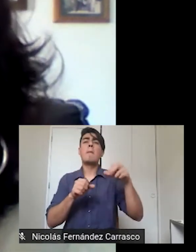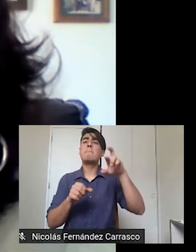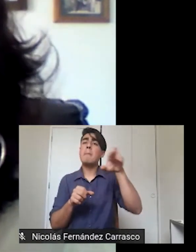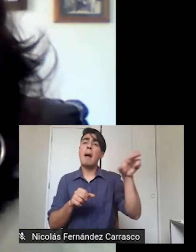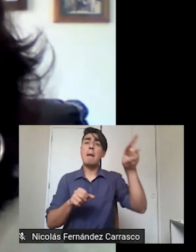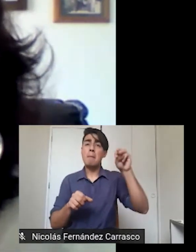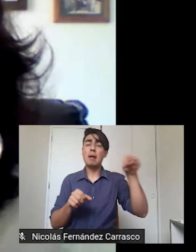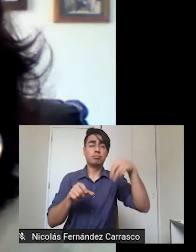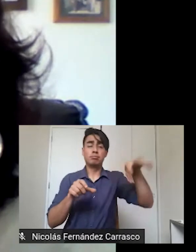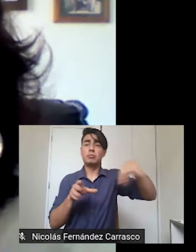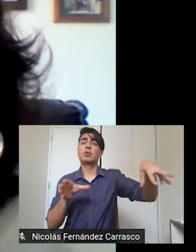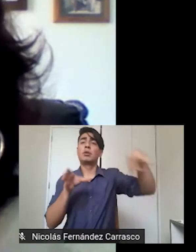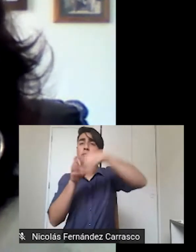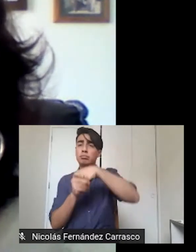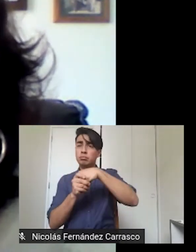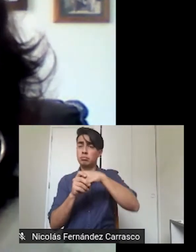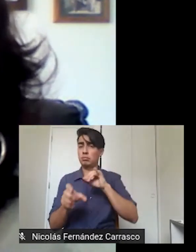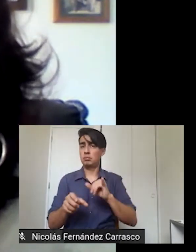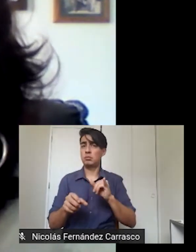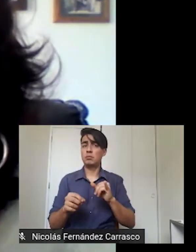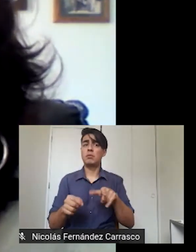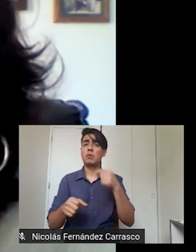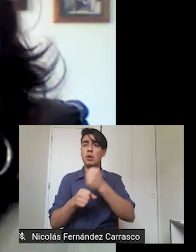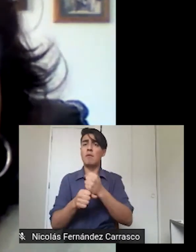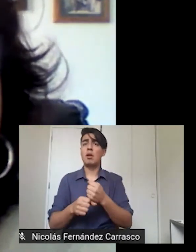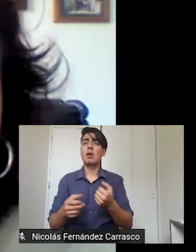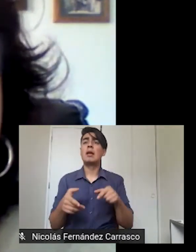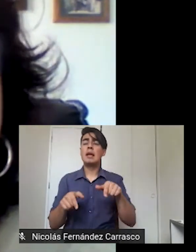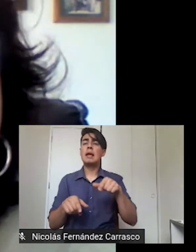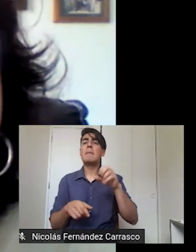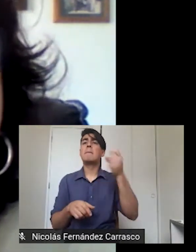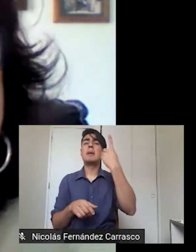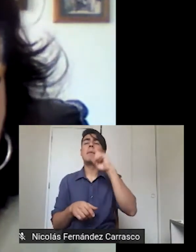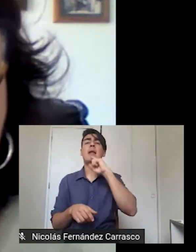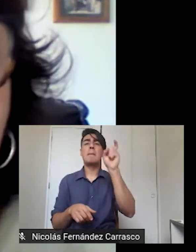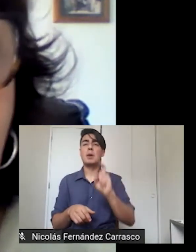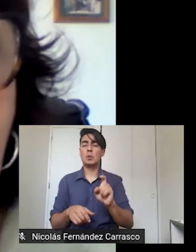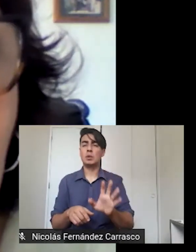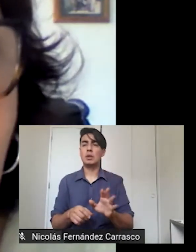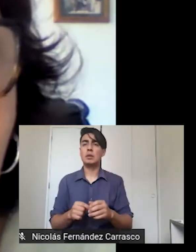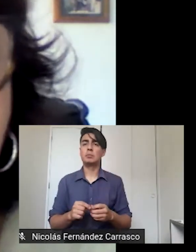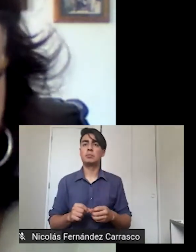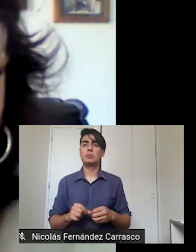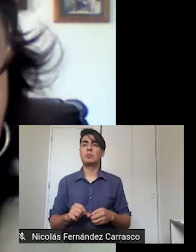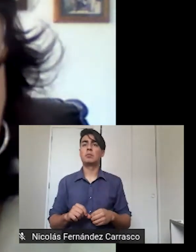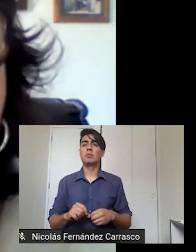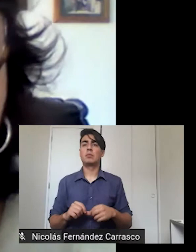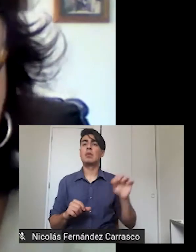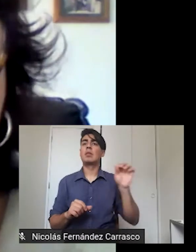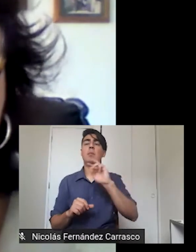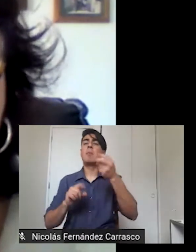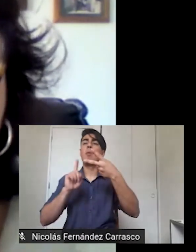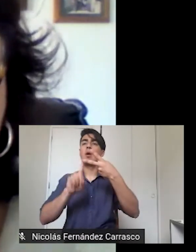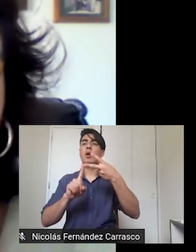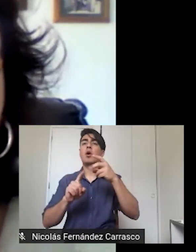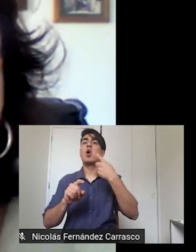una primera pregunta. Después, otra está asociada a la identidad cultural. ¿Cómo la